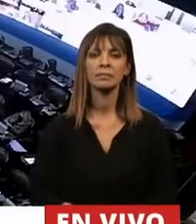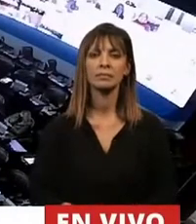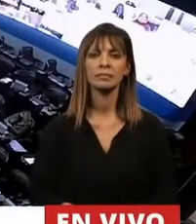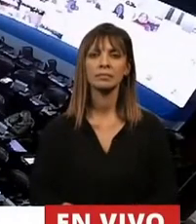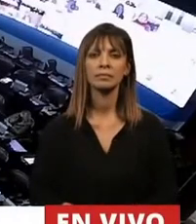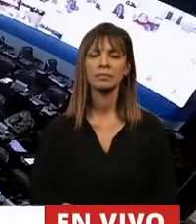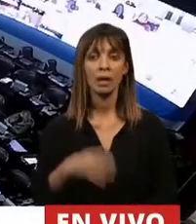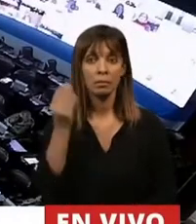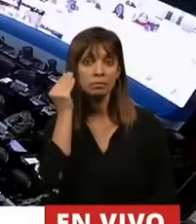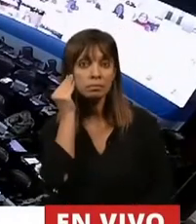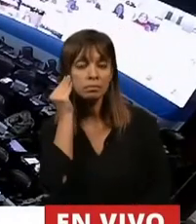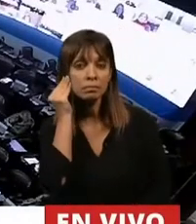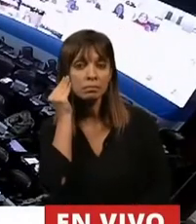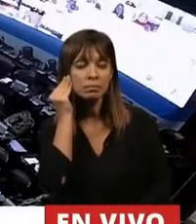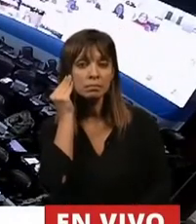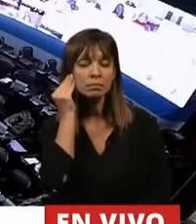¿Escucha?